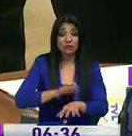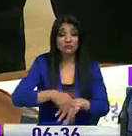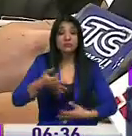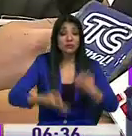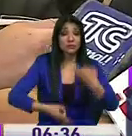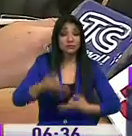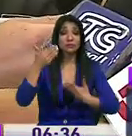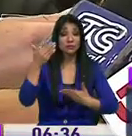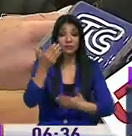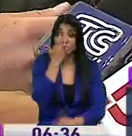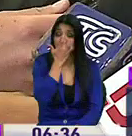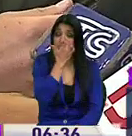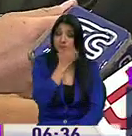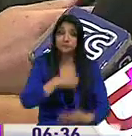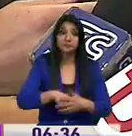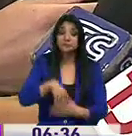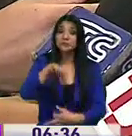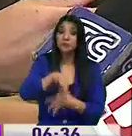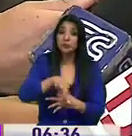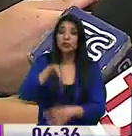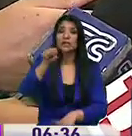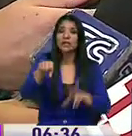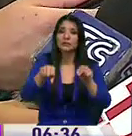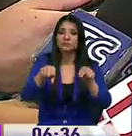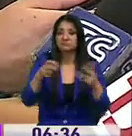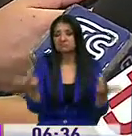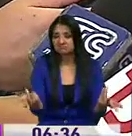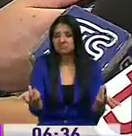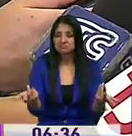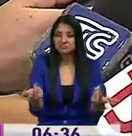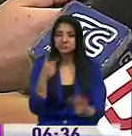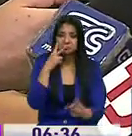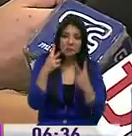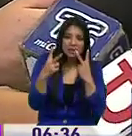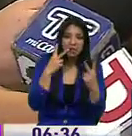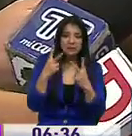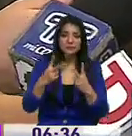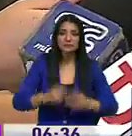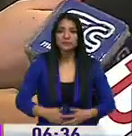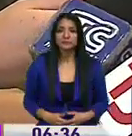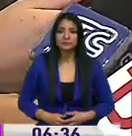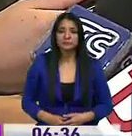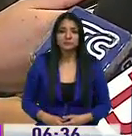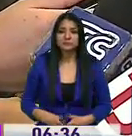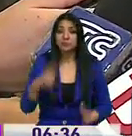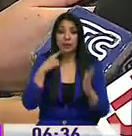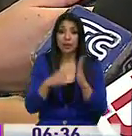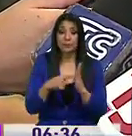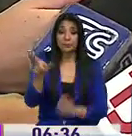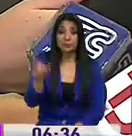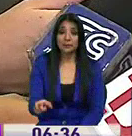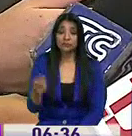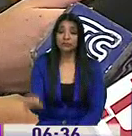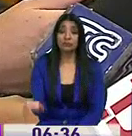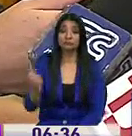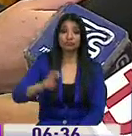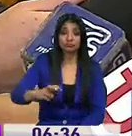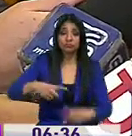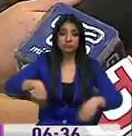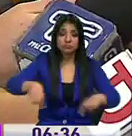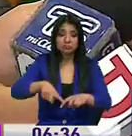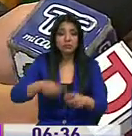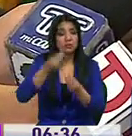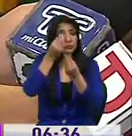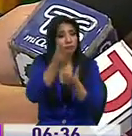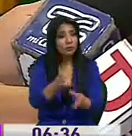político vamos a ver quienes votan a favor y quienes en contra esta forma de negarse y rendirle cuentas a la